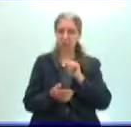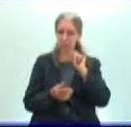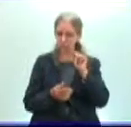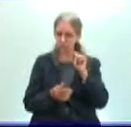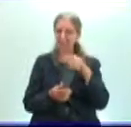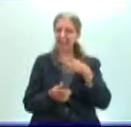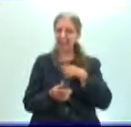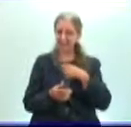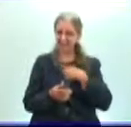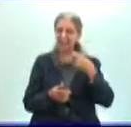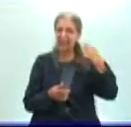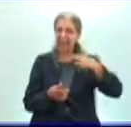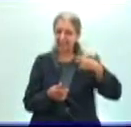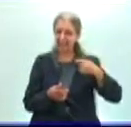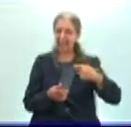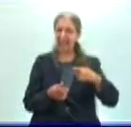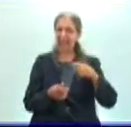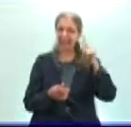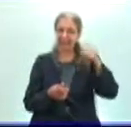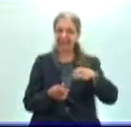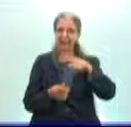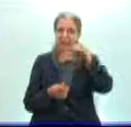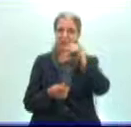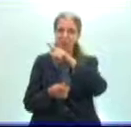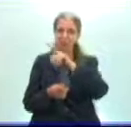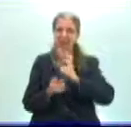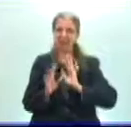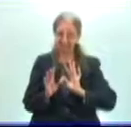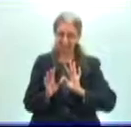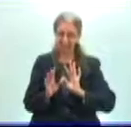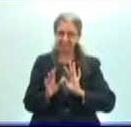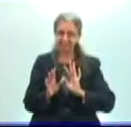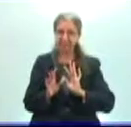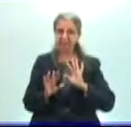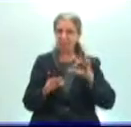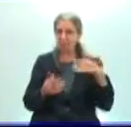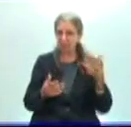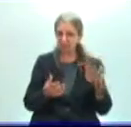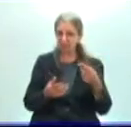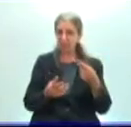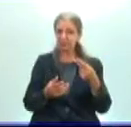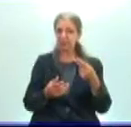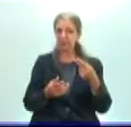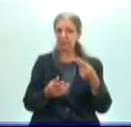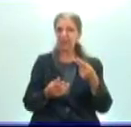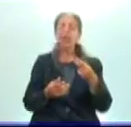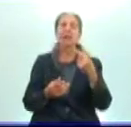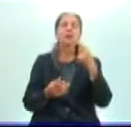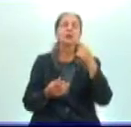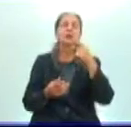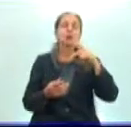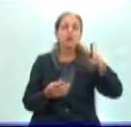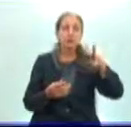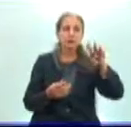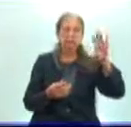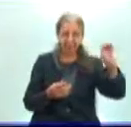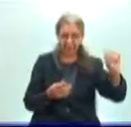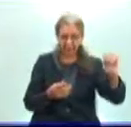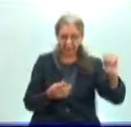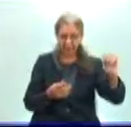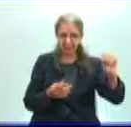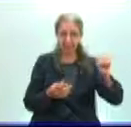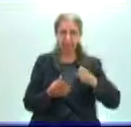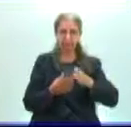debemos hallarle la raíz. Y la raíz de 144 metros cuadrados es